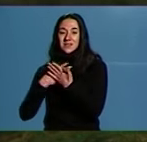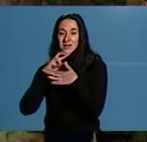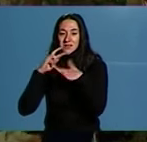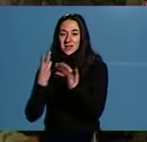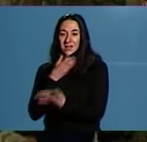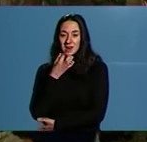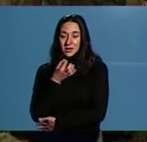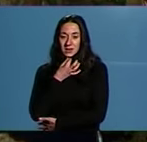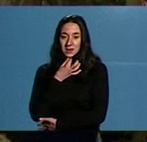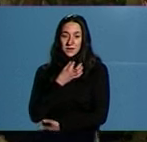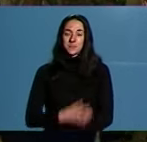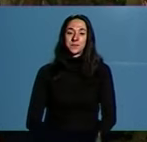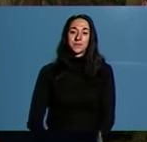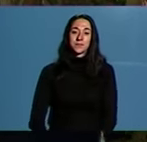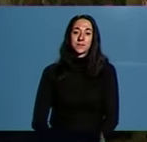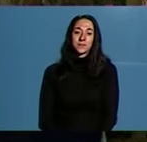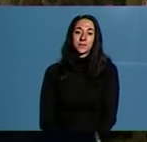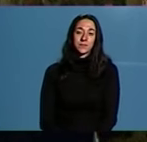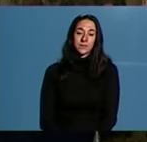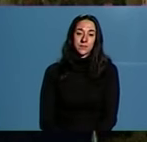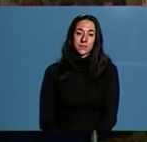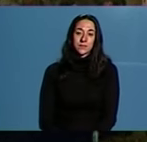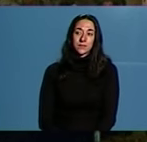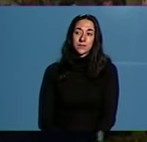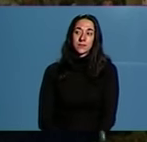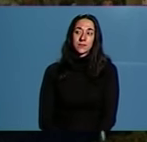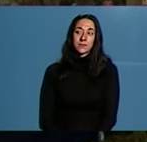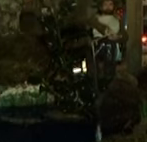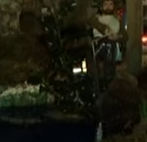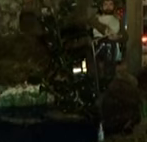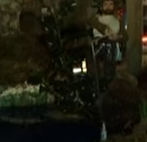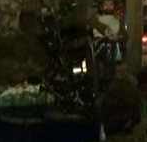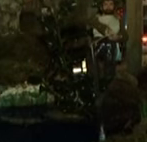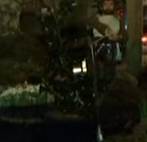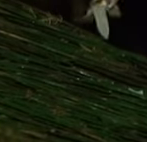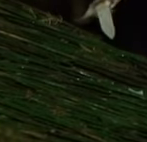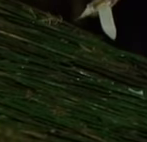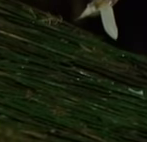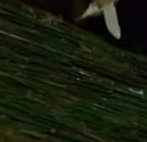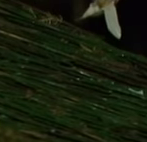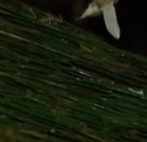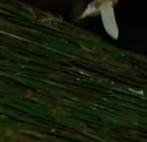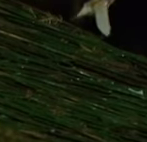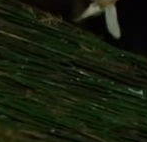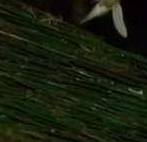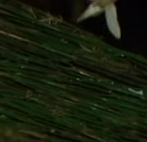brazos, meciéndolo está. Quiere adormecerle con dulce cariño.